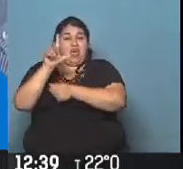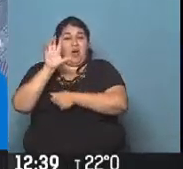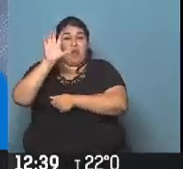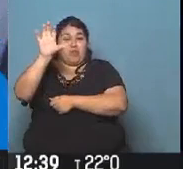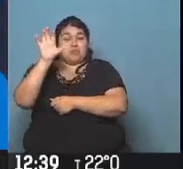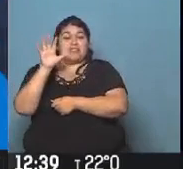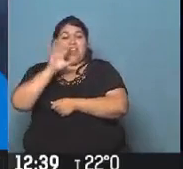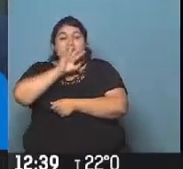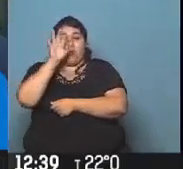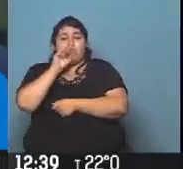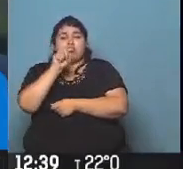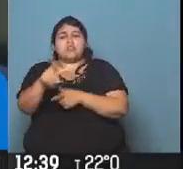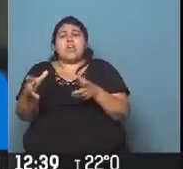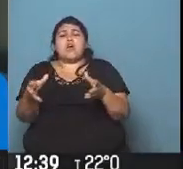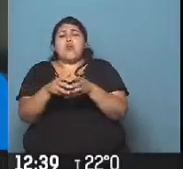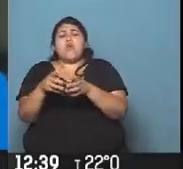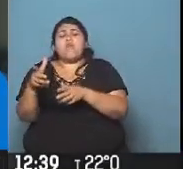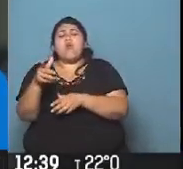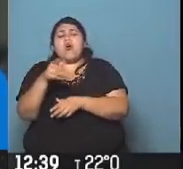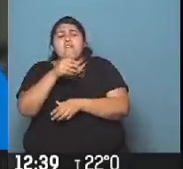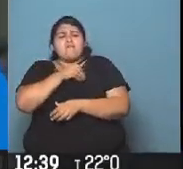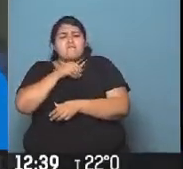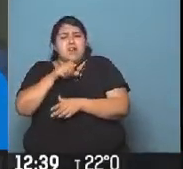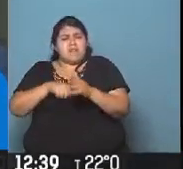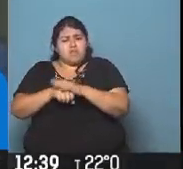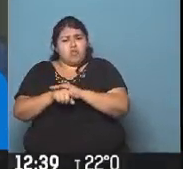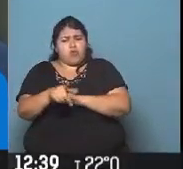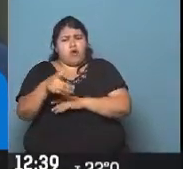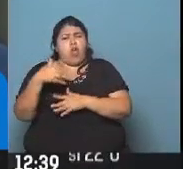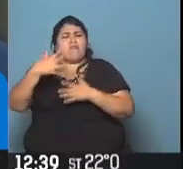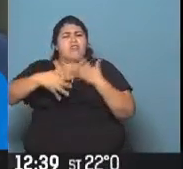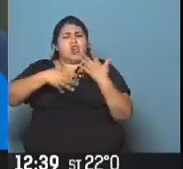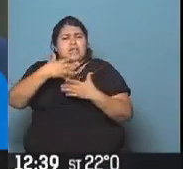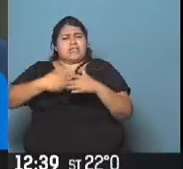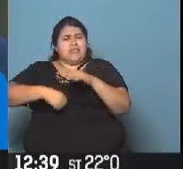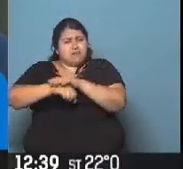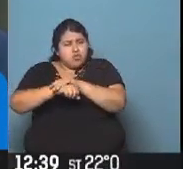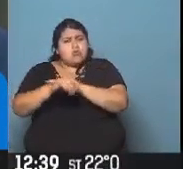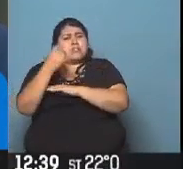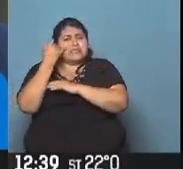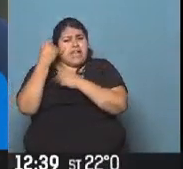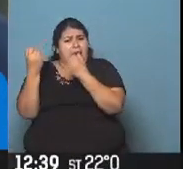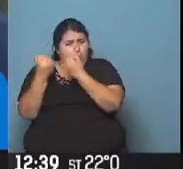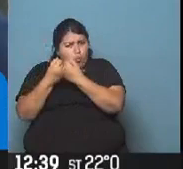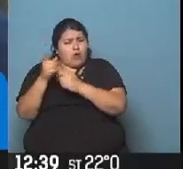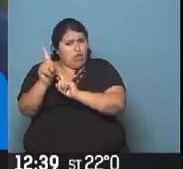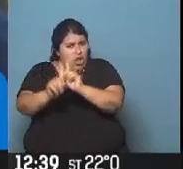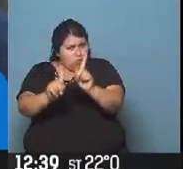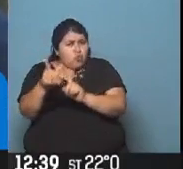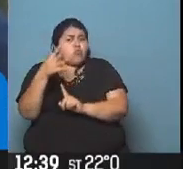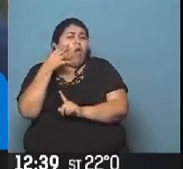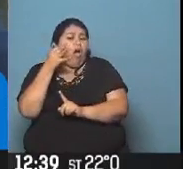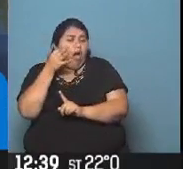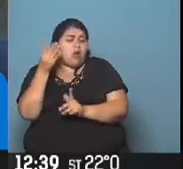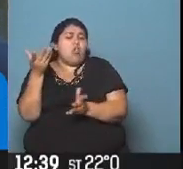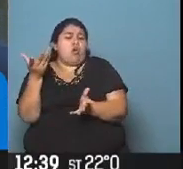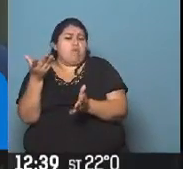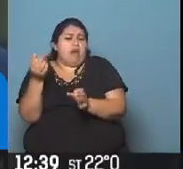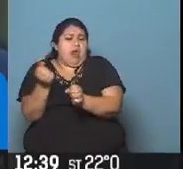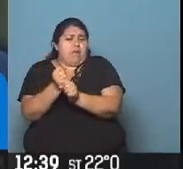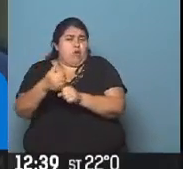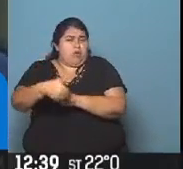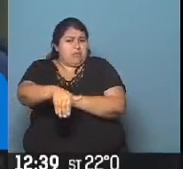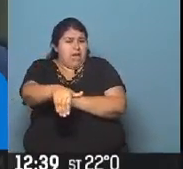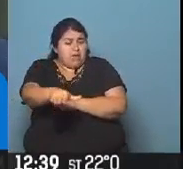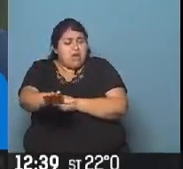diputado del tema barras en el tema violencia en el fútbol hay acuerdo entre los bloques para poder tener la aprobación en el